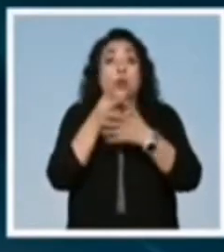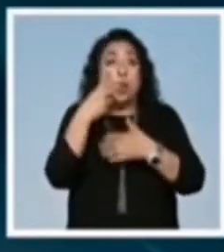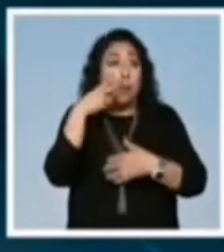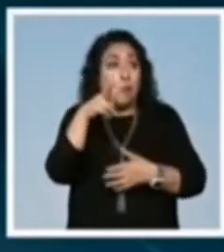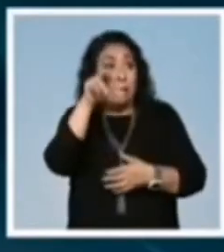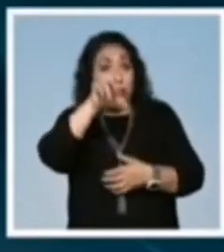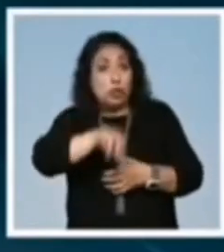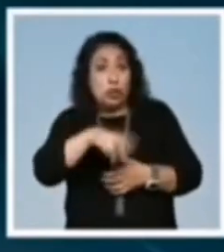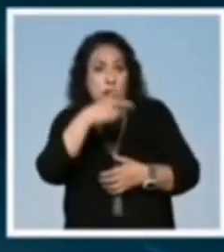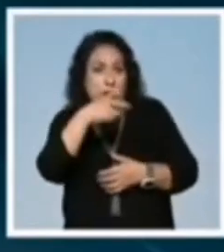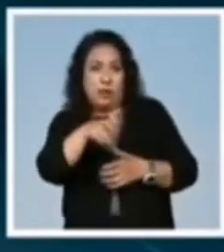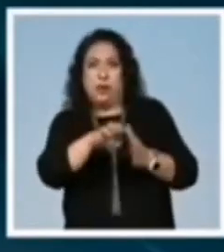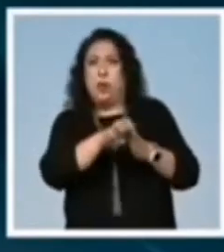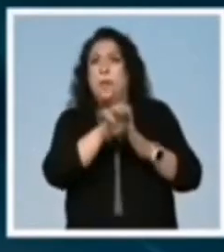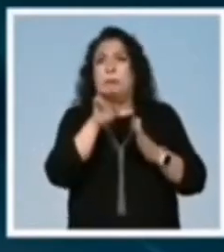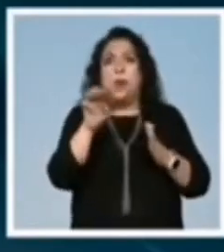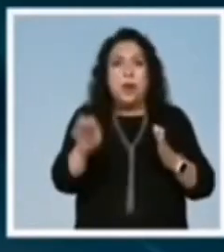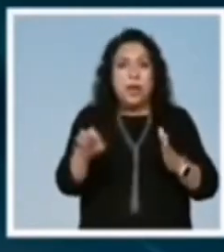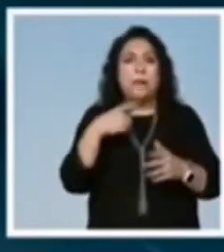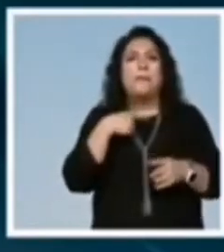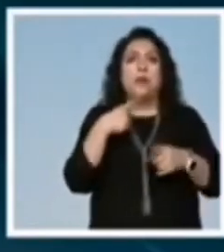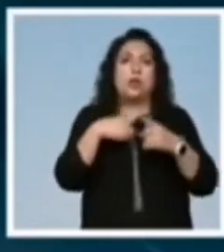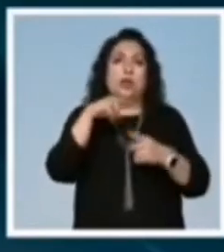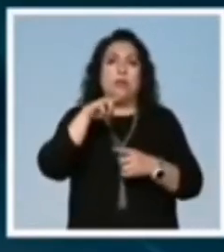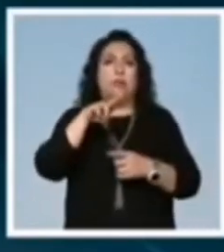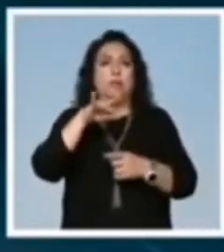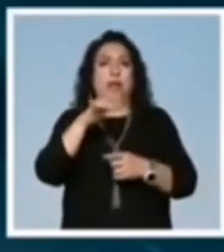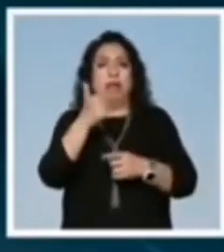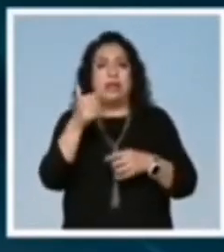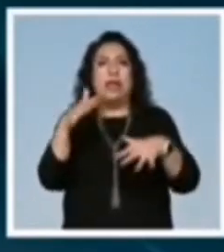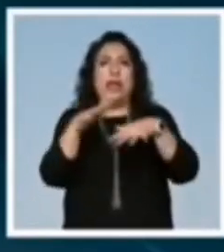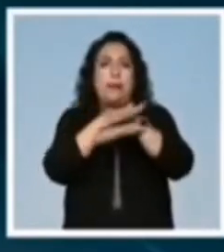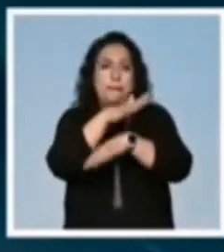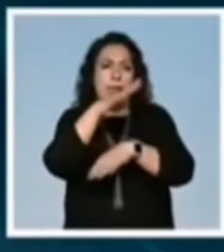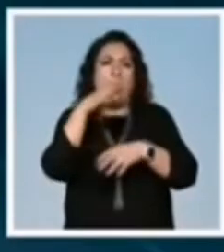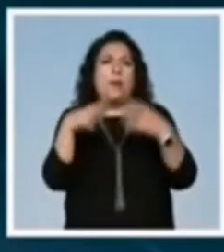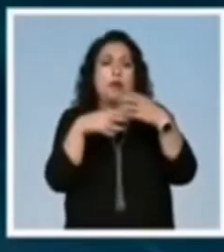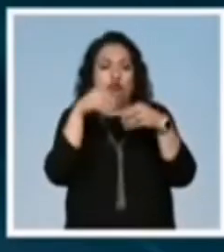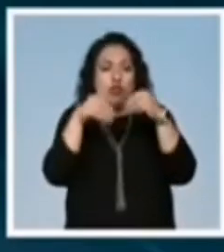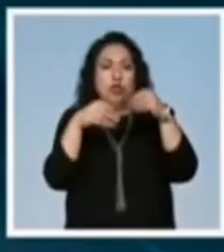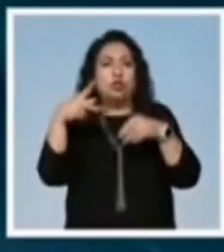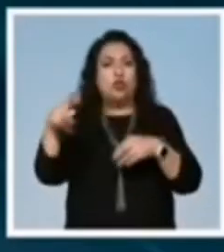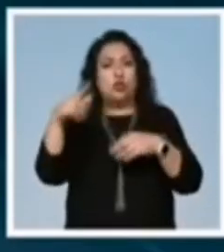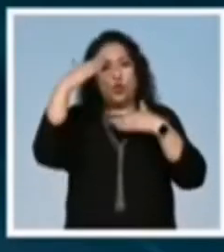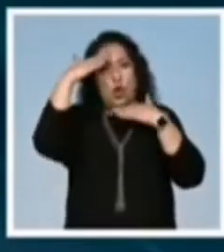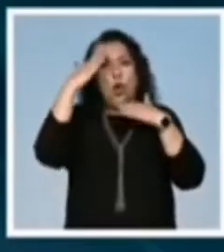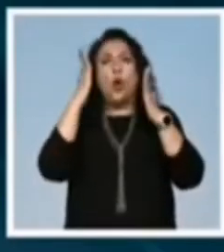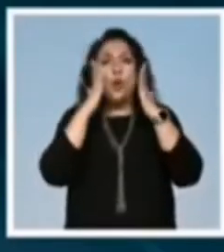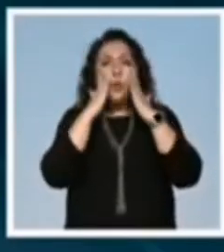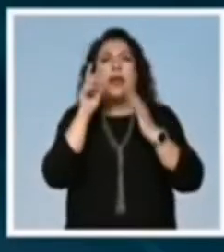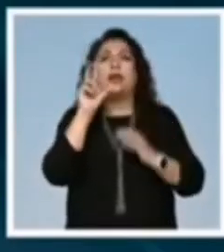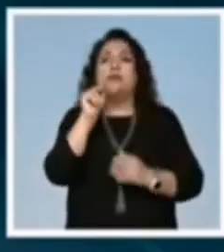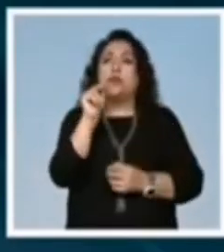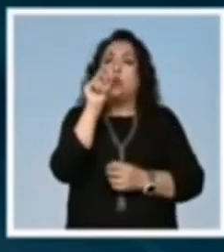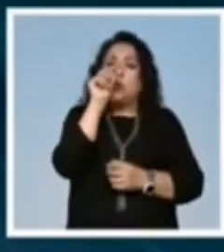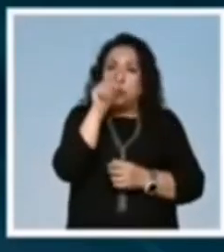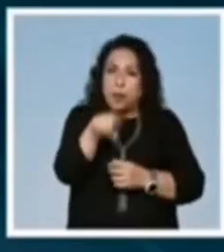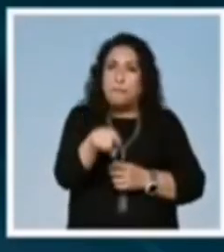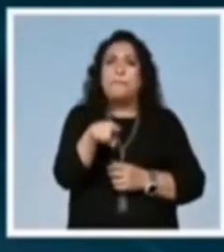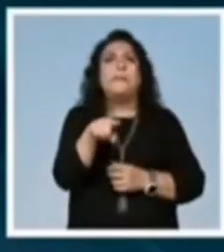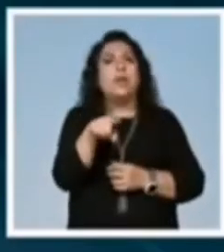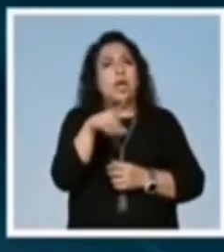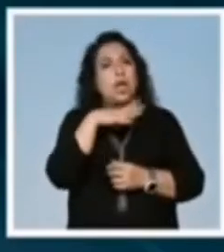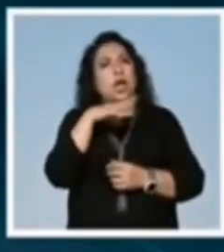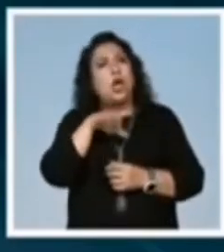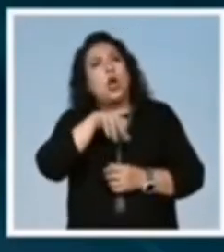hoy, por ejemplo, que los mayas modificaban piezas olmecas, sino que hay algunas piezas que